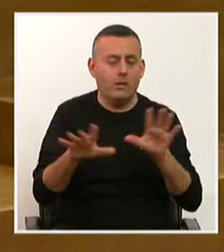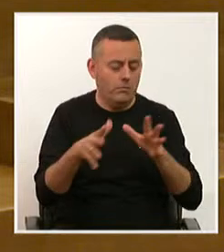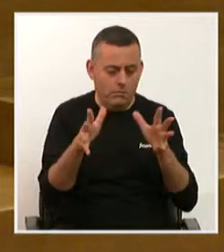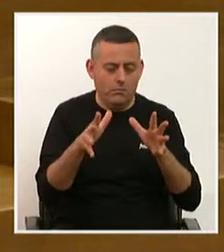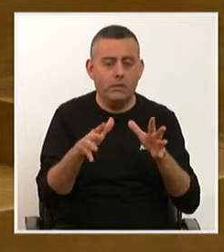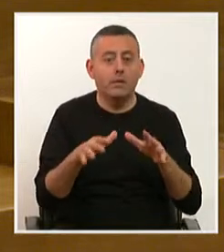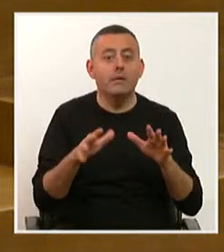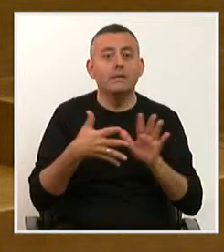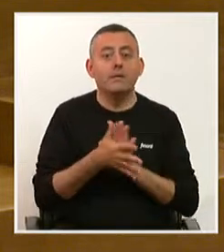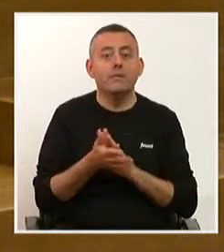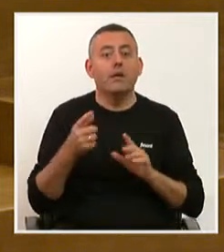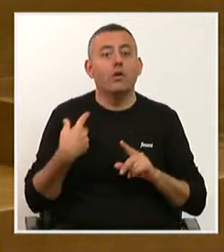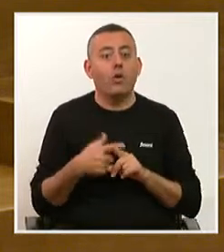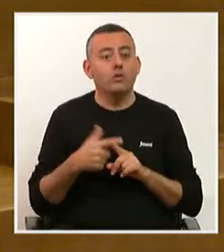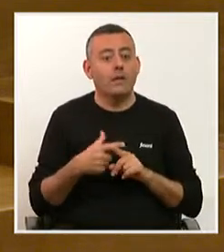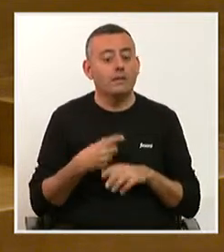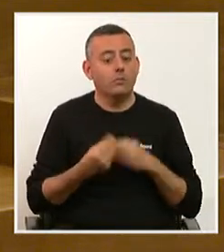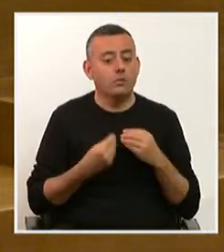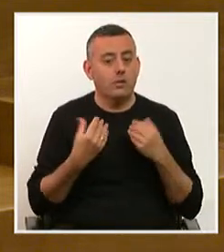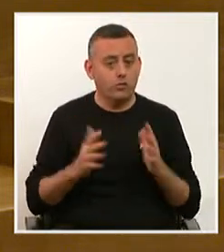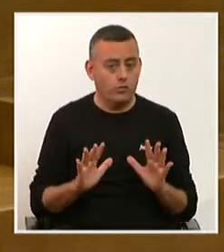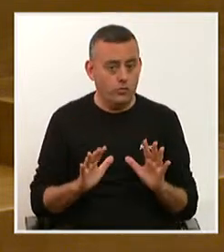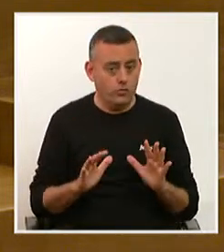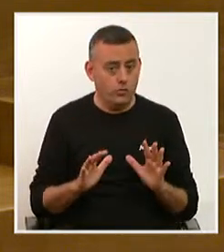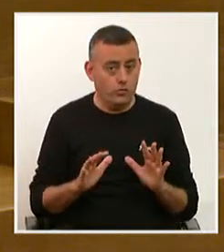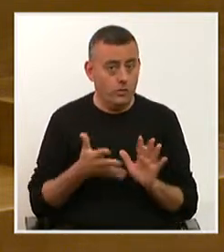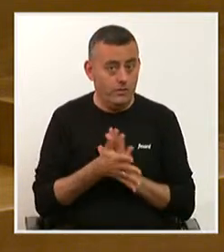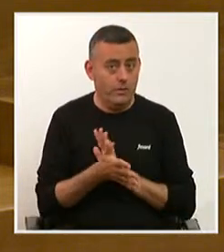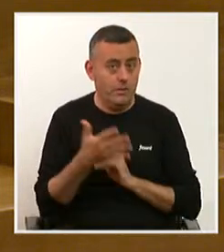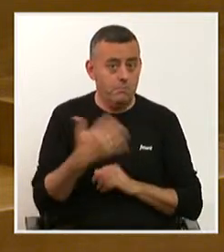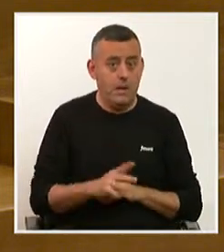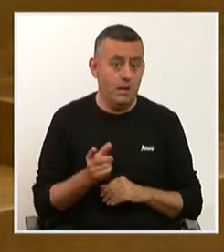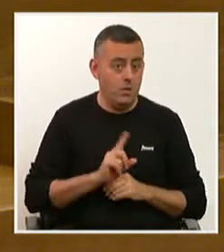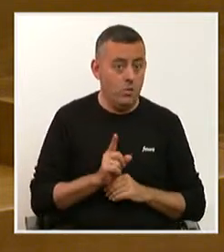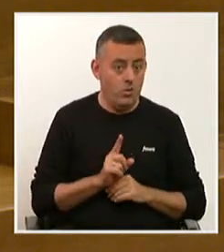volks tamp estará mal y corresp